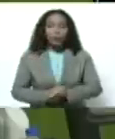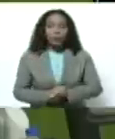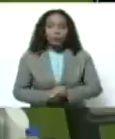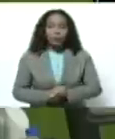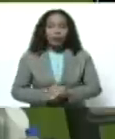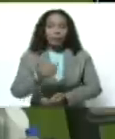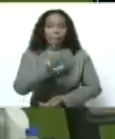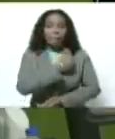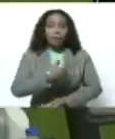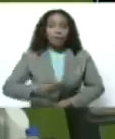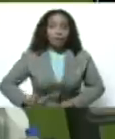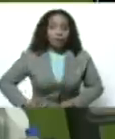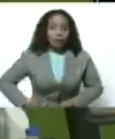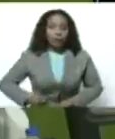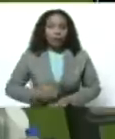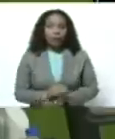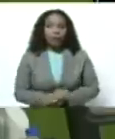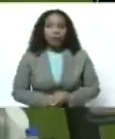presidente de las Granadinas.